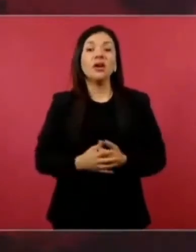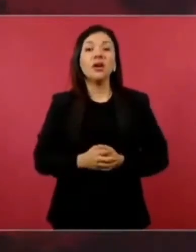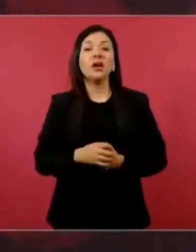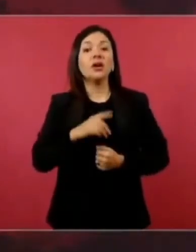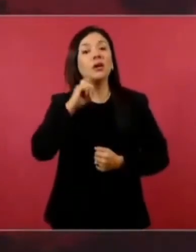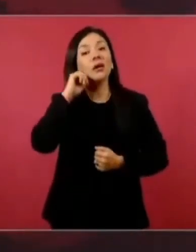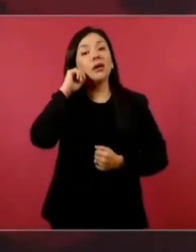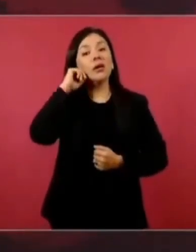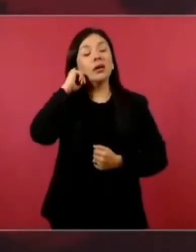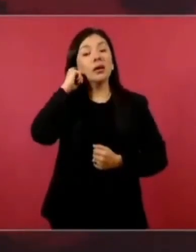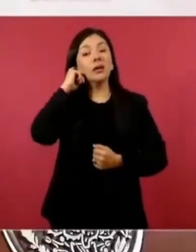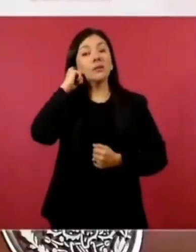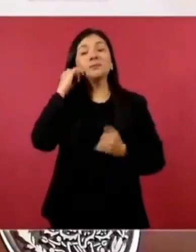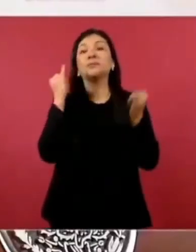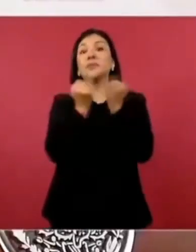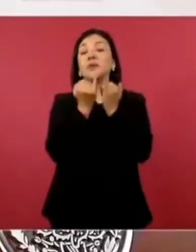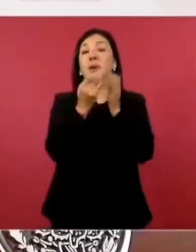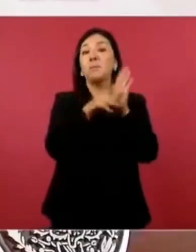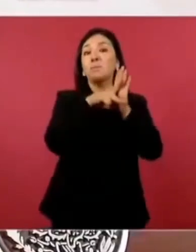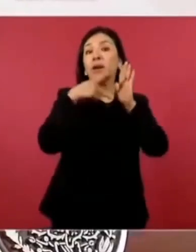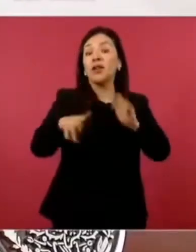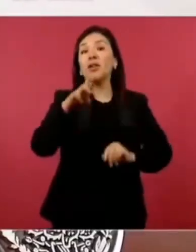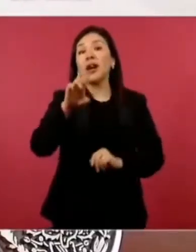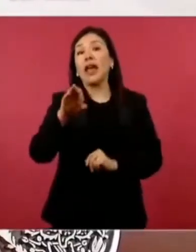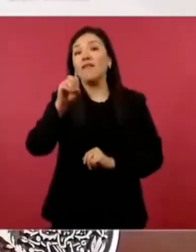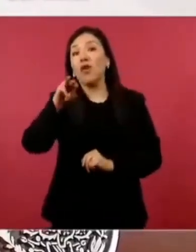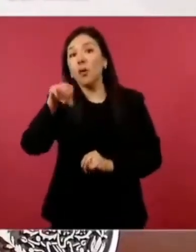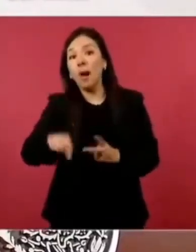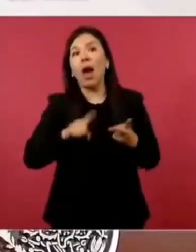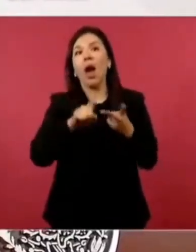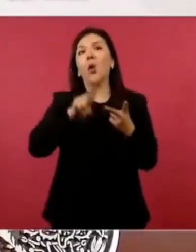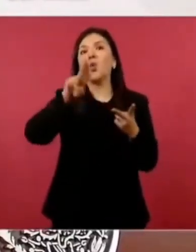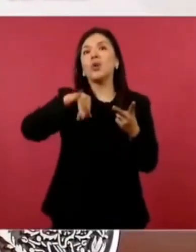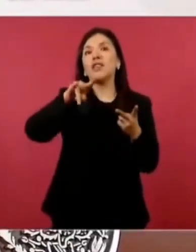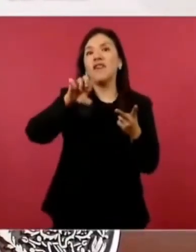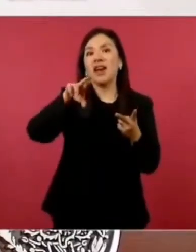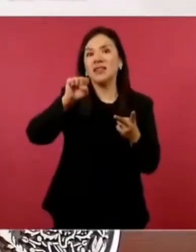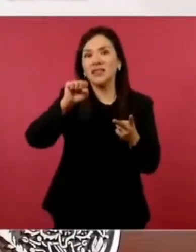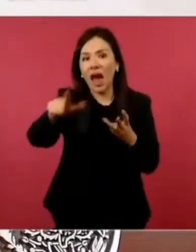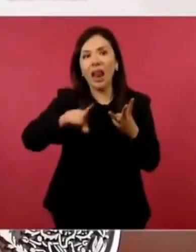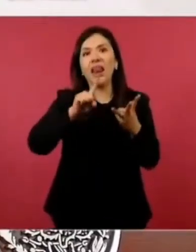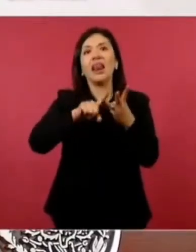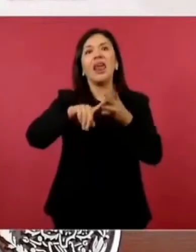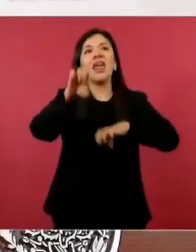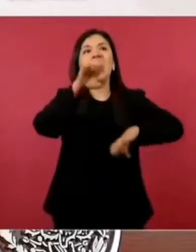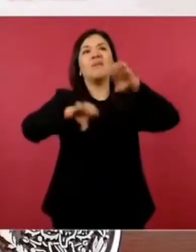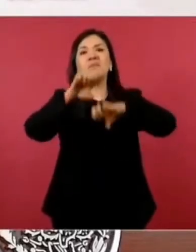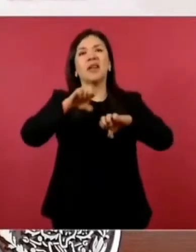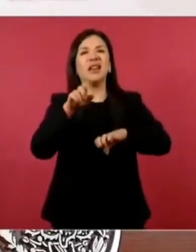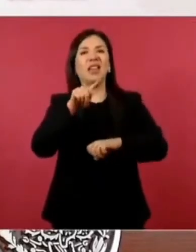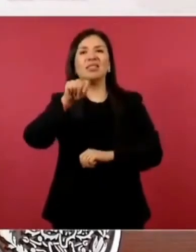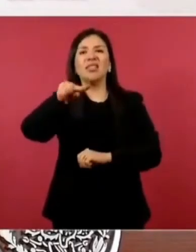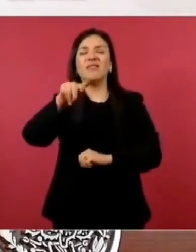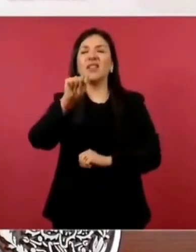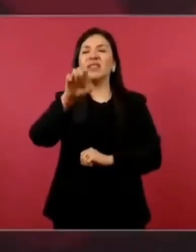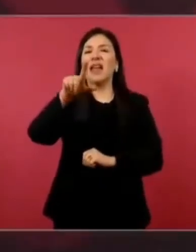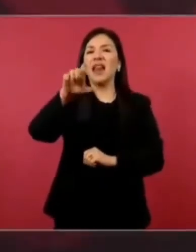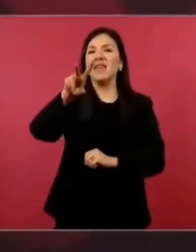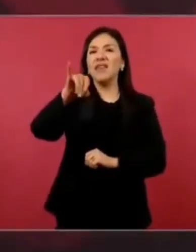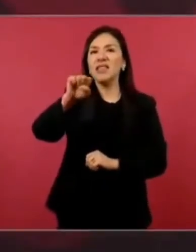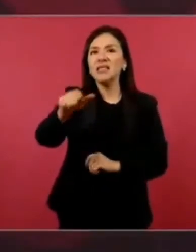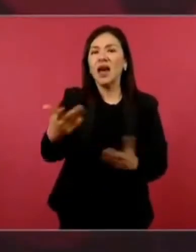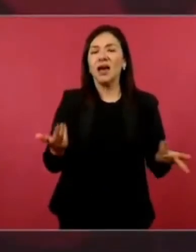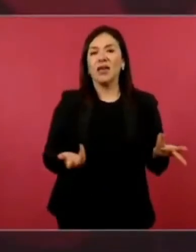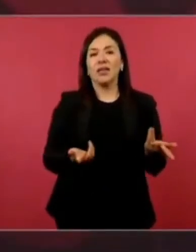y el Reforma y el Universal y Televisa, y resulta